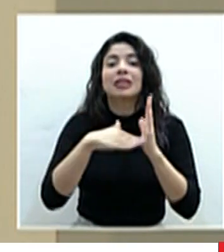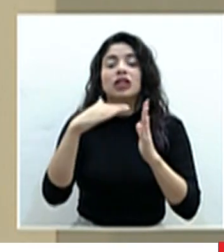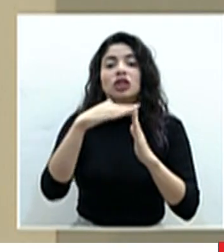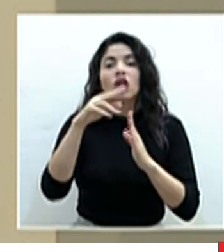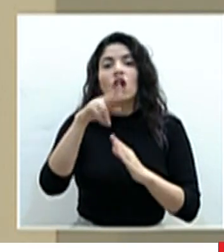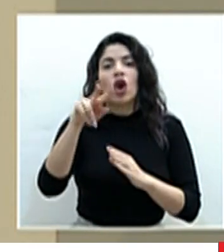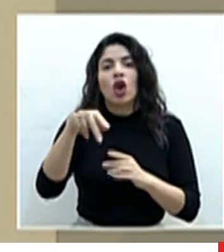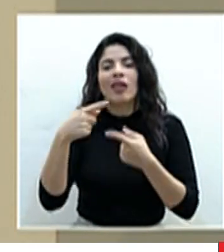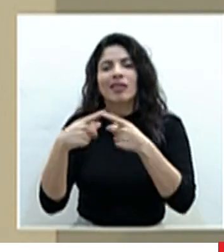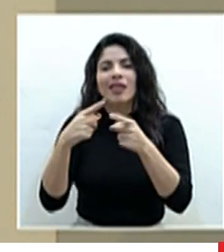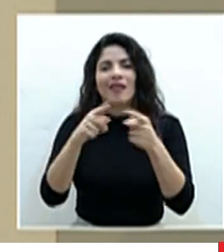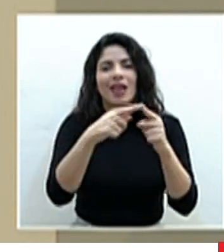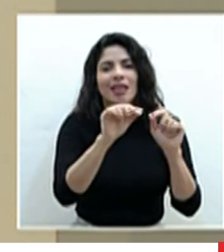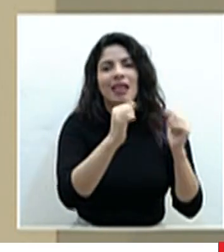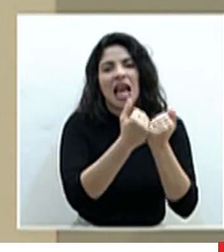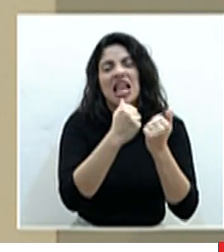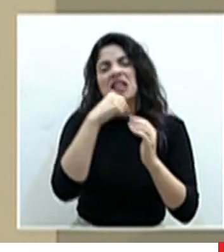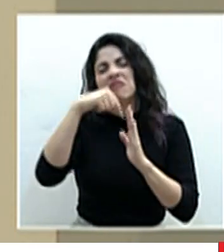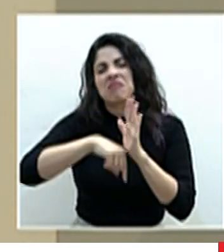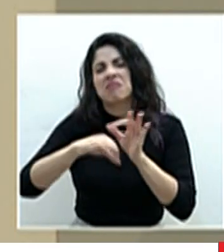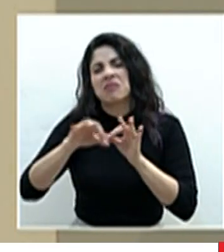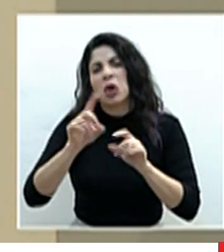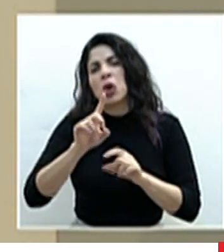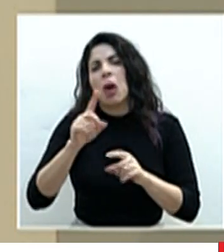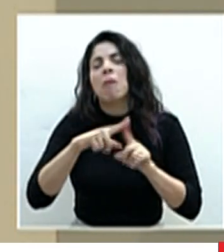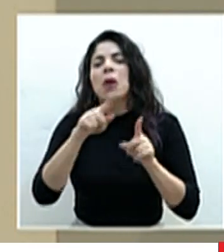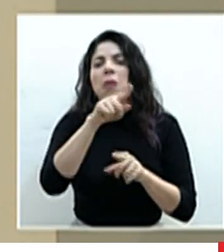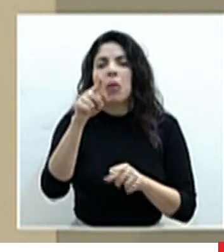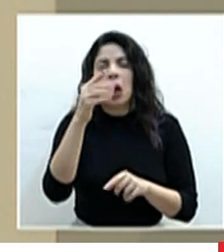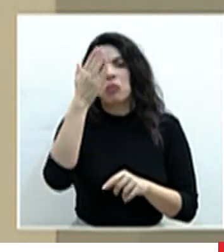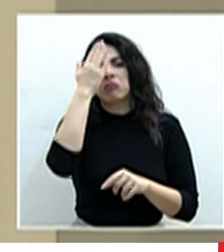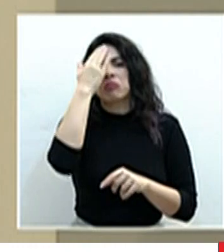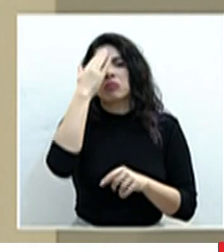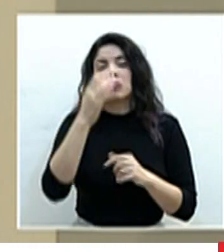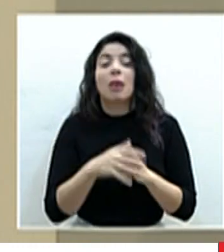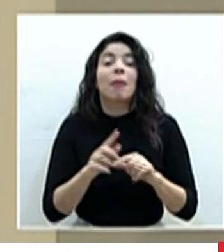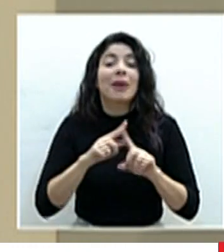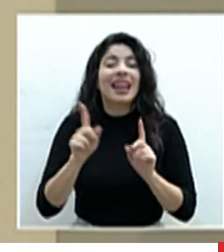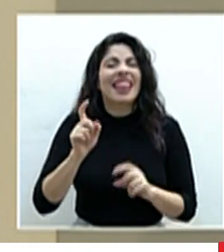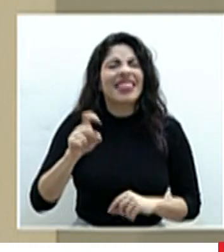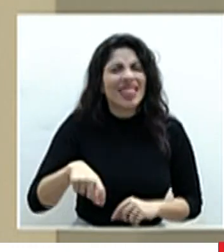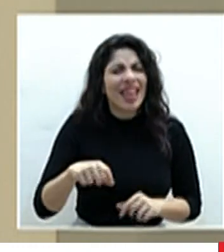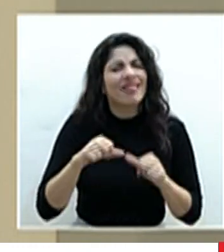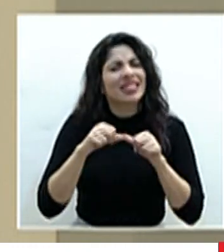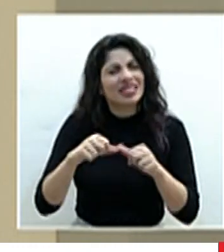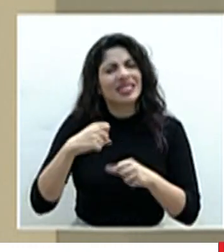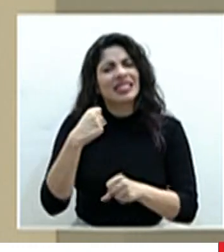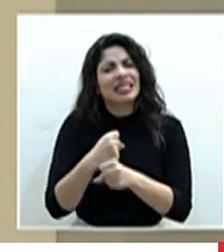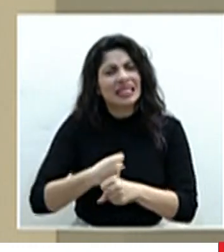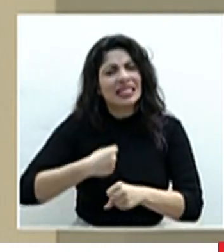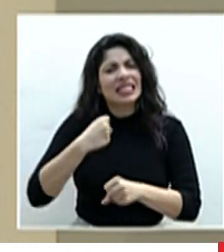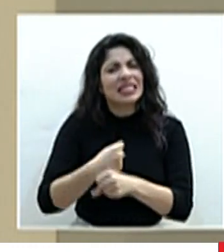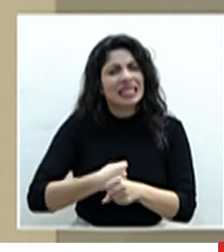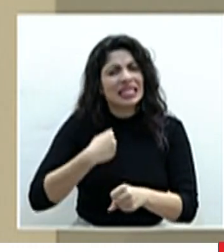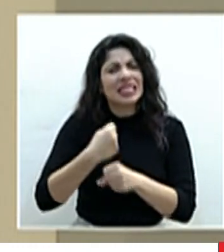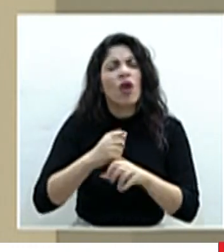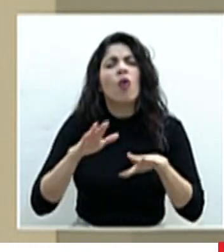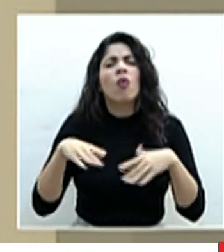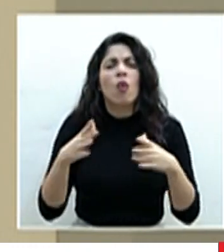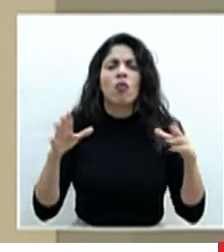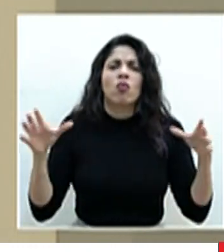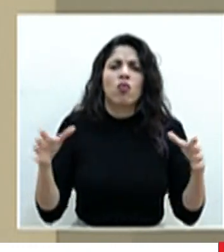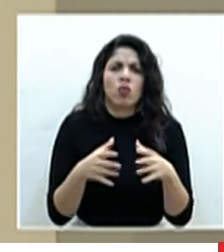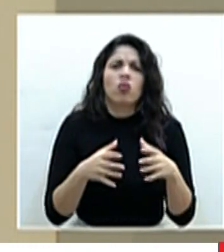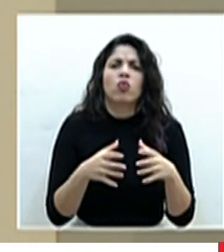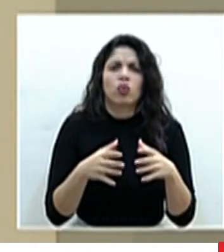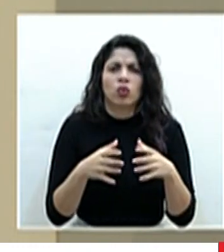diversas áreas, que no voy a entrar en los detalles, pero para darle una idea. Pero tenemos que seguir trabajando de manera integral,